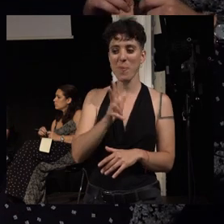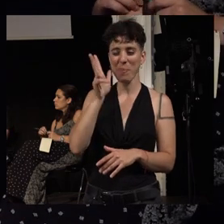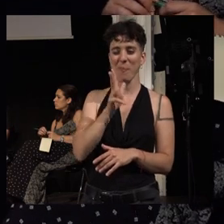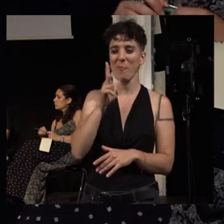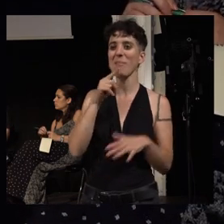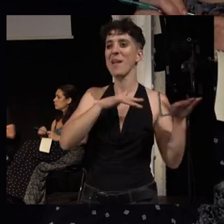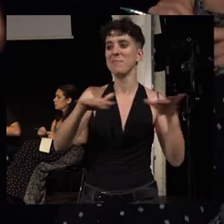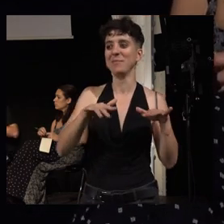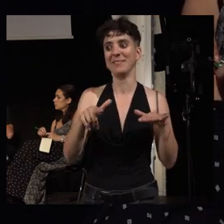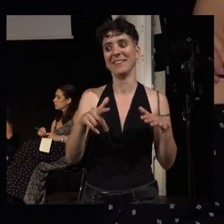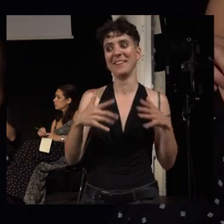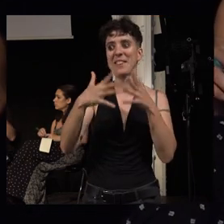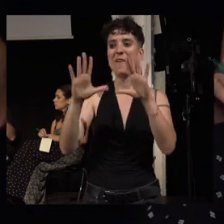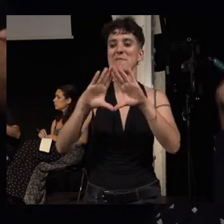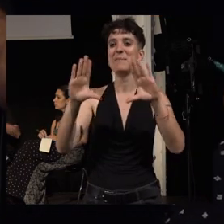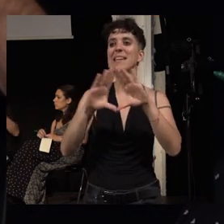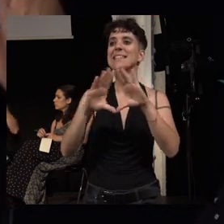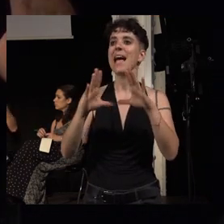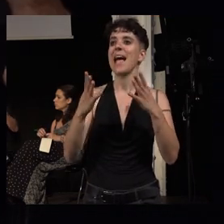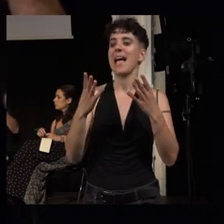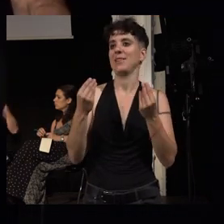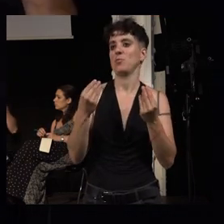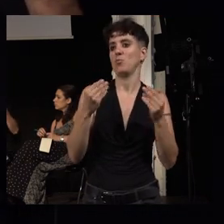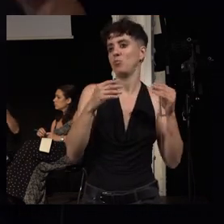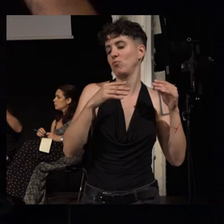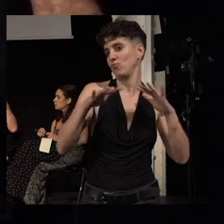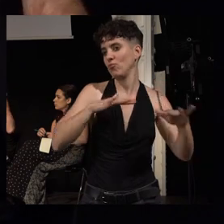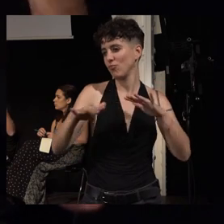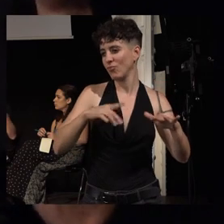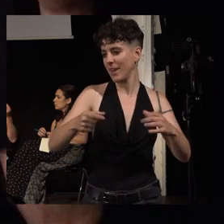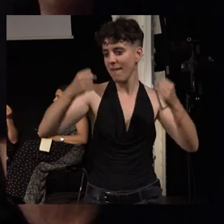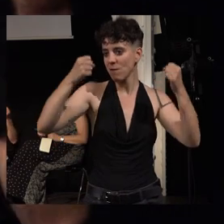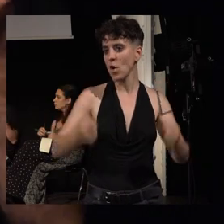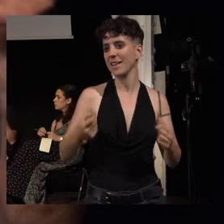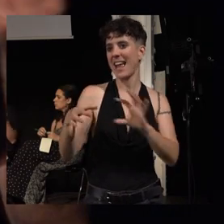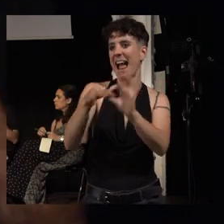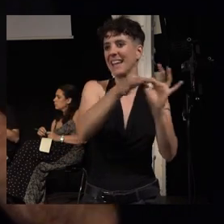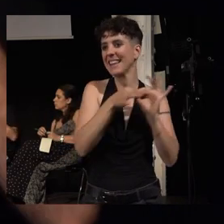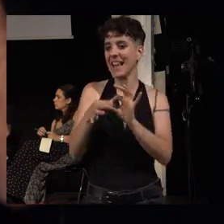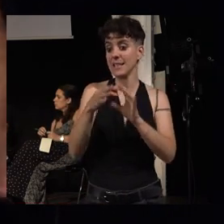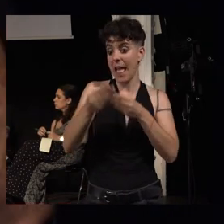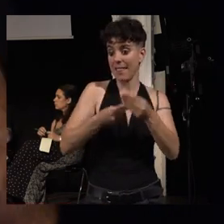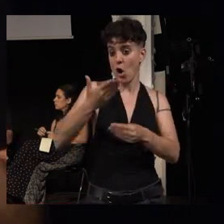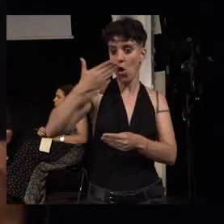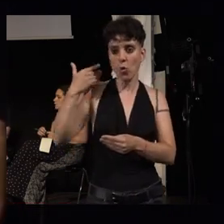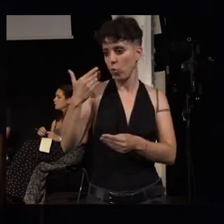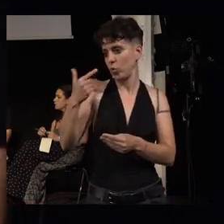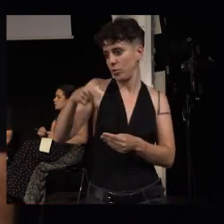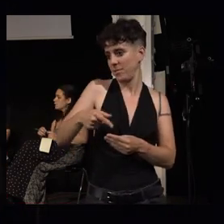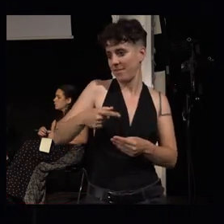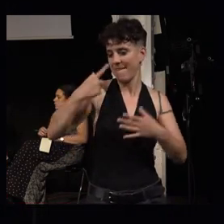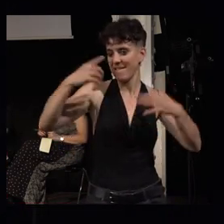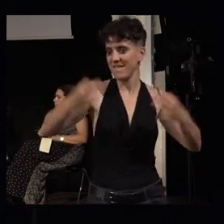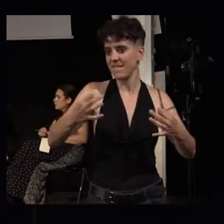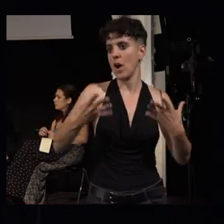movimiento feminista tuvo muchísimo que decir, no. Fueron las aliadas, no, las que hicieron realmente los orgullos, las que empezaron a salir a la calle junto con